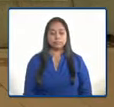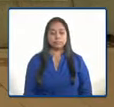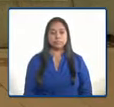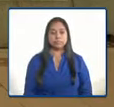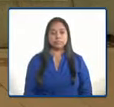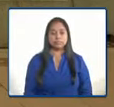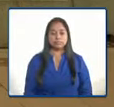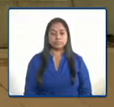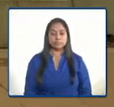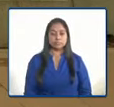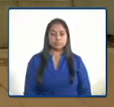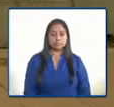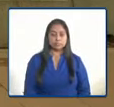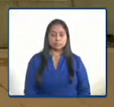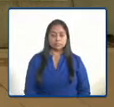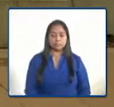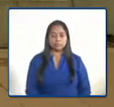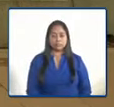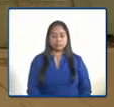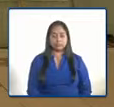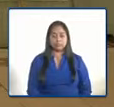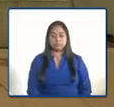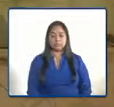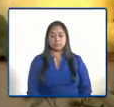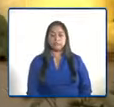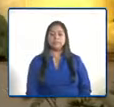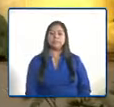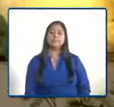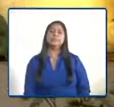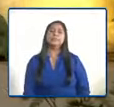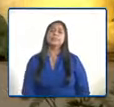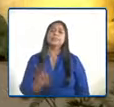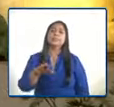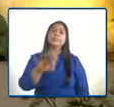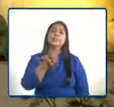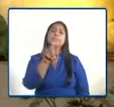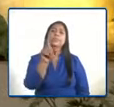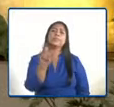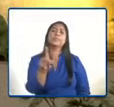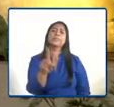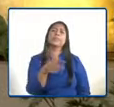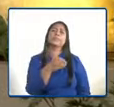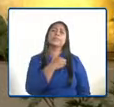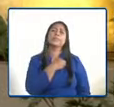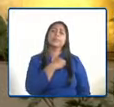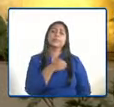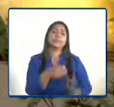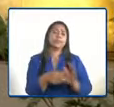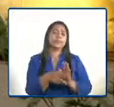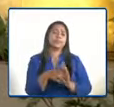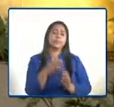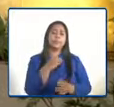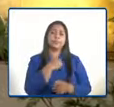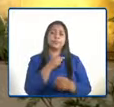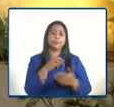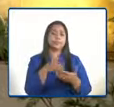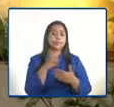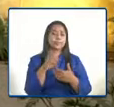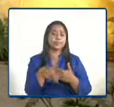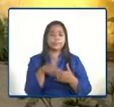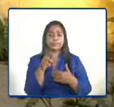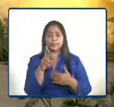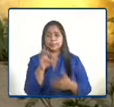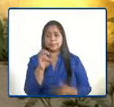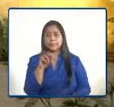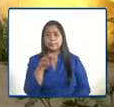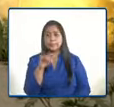Secretario, buen día. Buenos días. Primero quisiera saber, con el programa de remisiones, ¿cuál es el seguimiento que se le dará a estos jóvenes